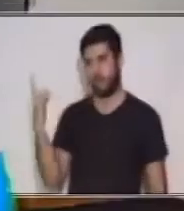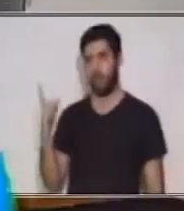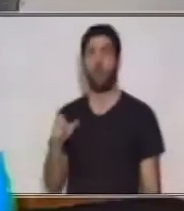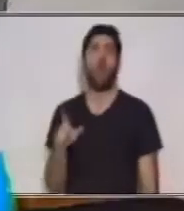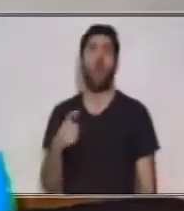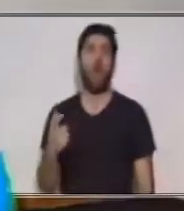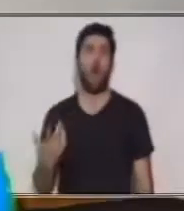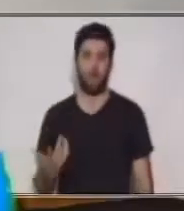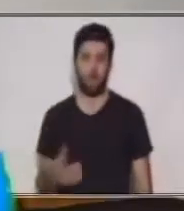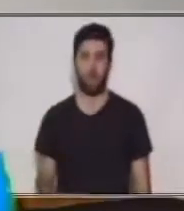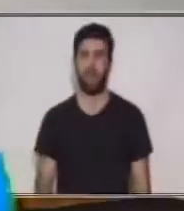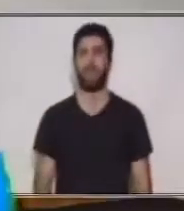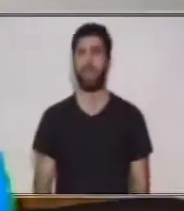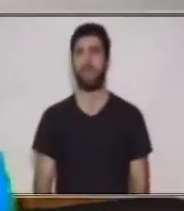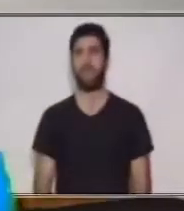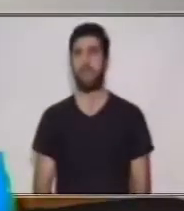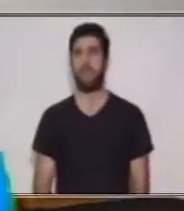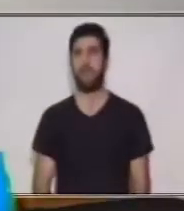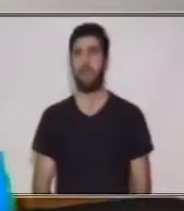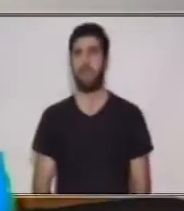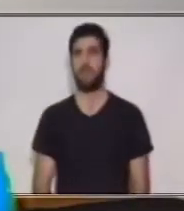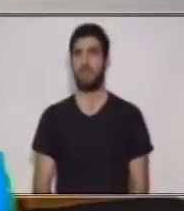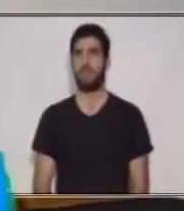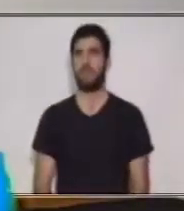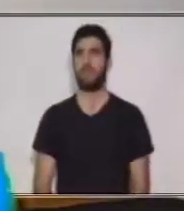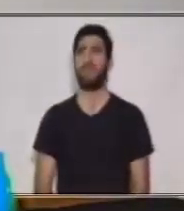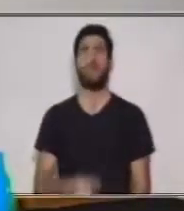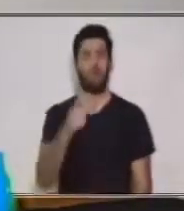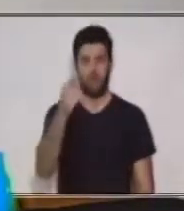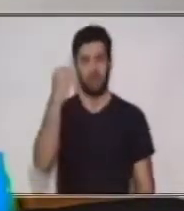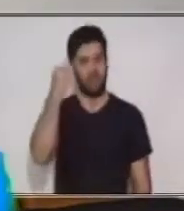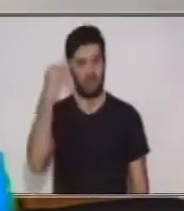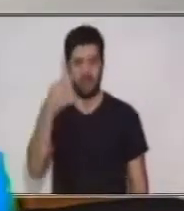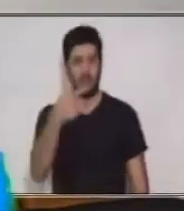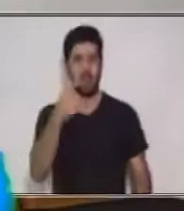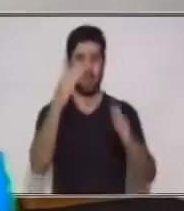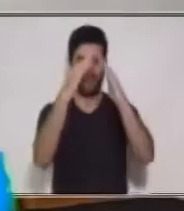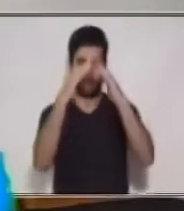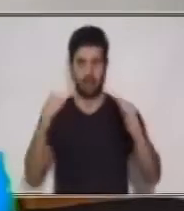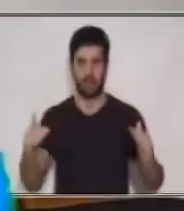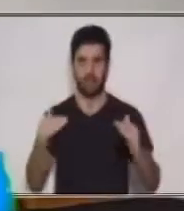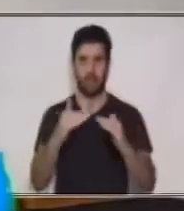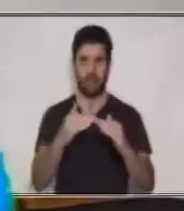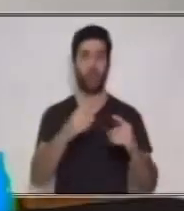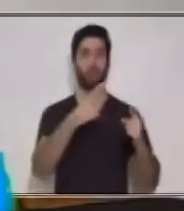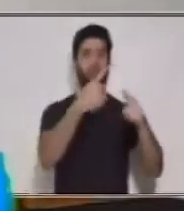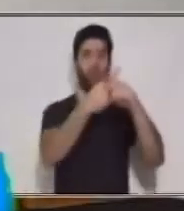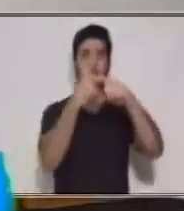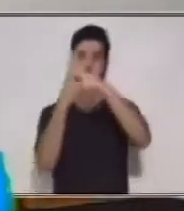equilátero. Entonces, si el perímetro es la suma de todos los lados,